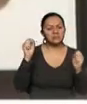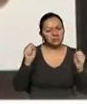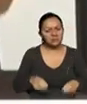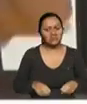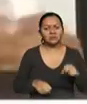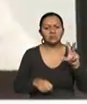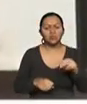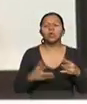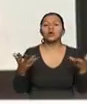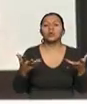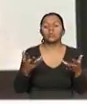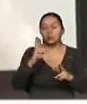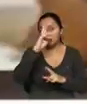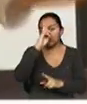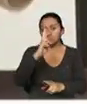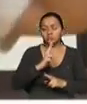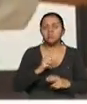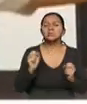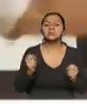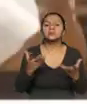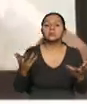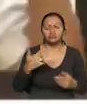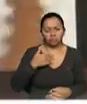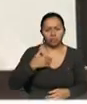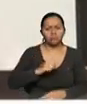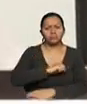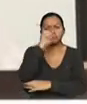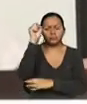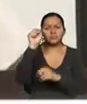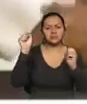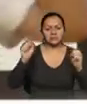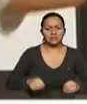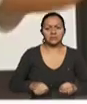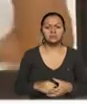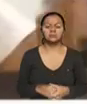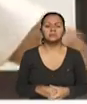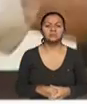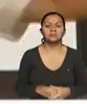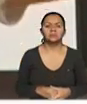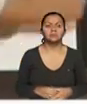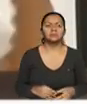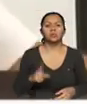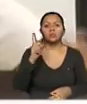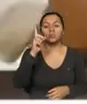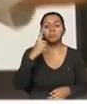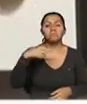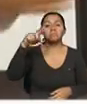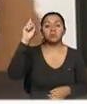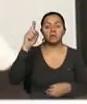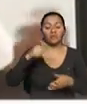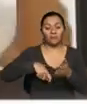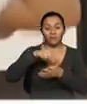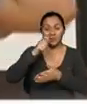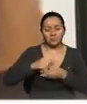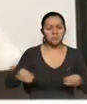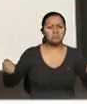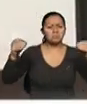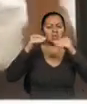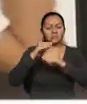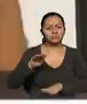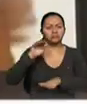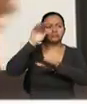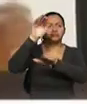y a los que nos respetaron. ¡Lo logramos! Más de 1.000.000